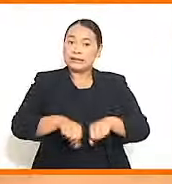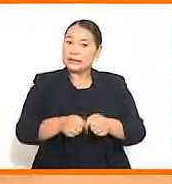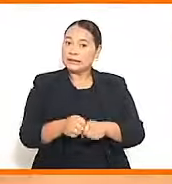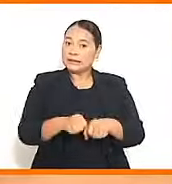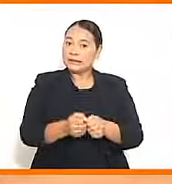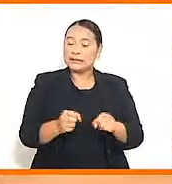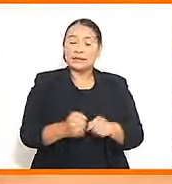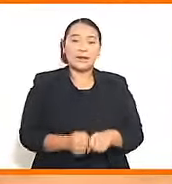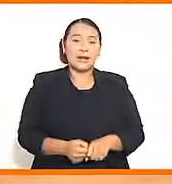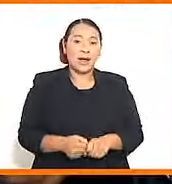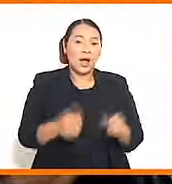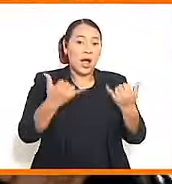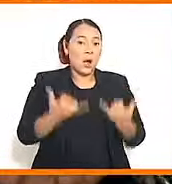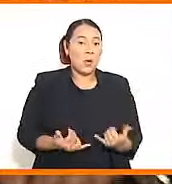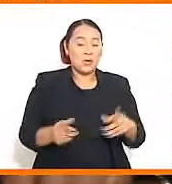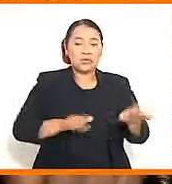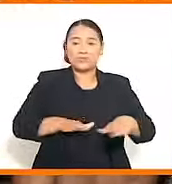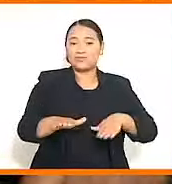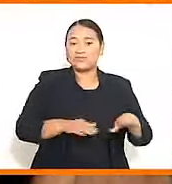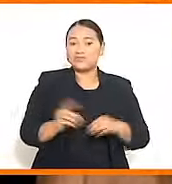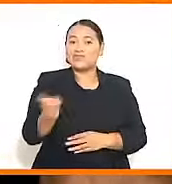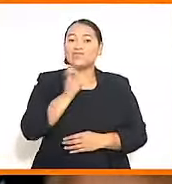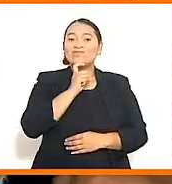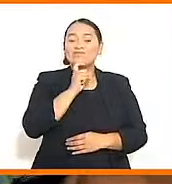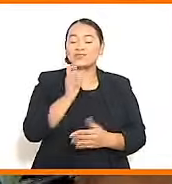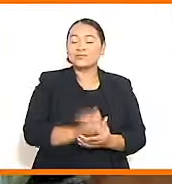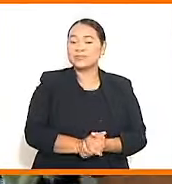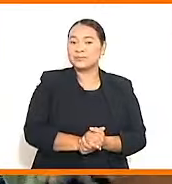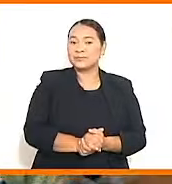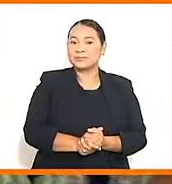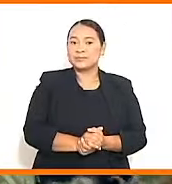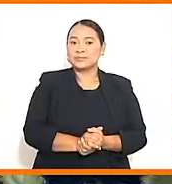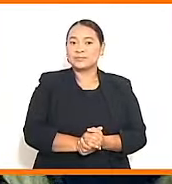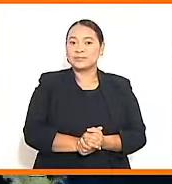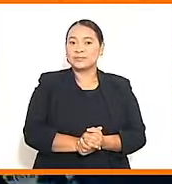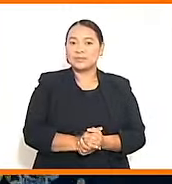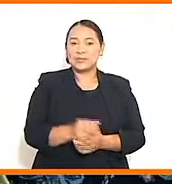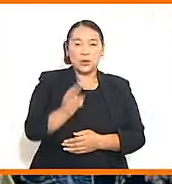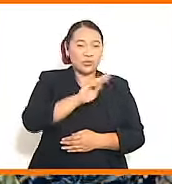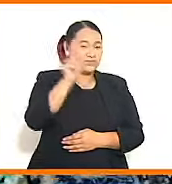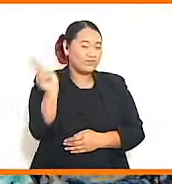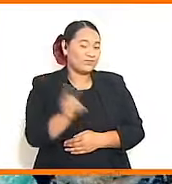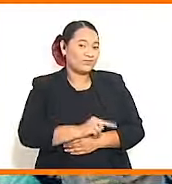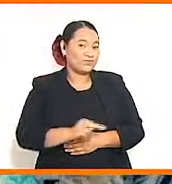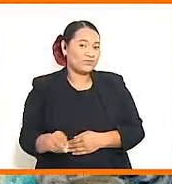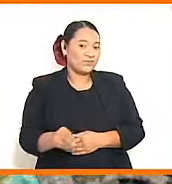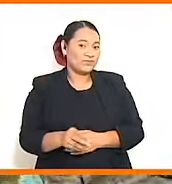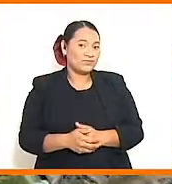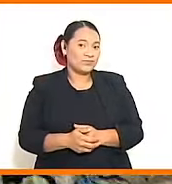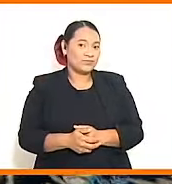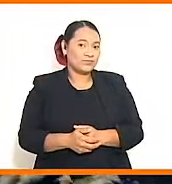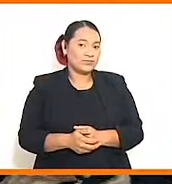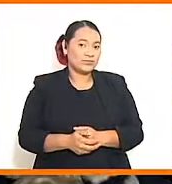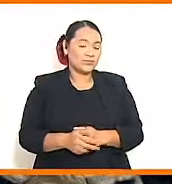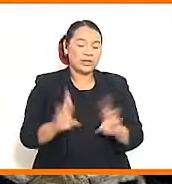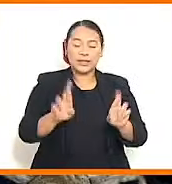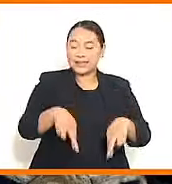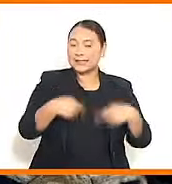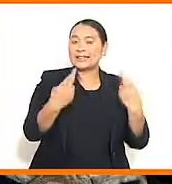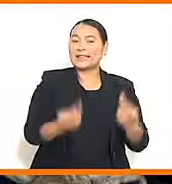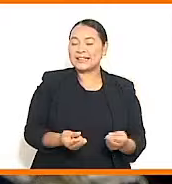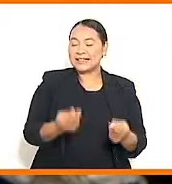le permiten movilizarse. De ver nunca esperé yo este gran regalo que me han